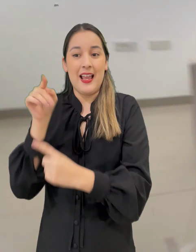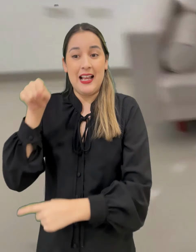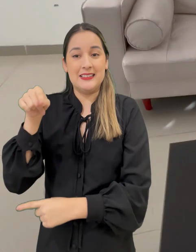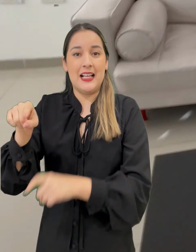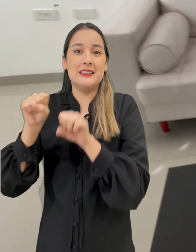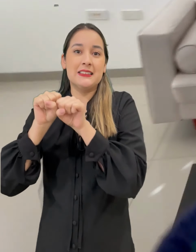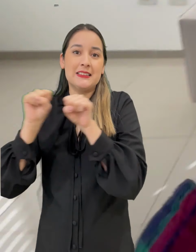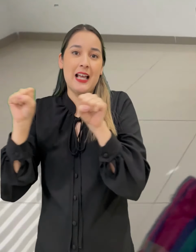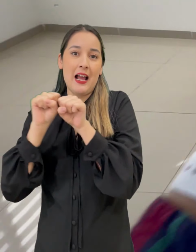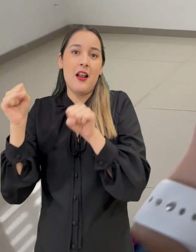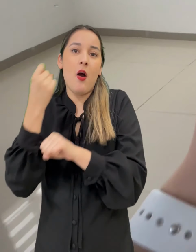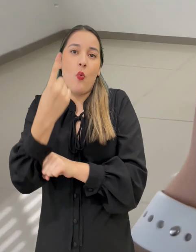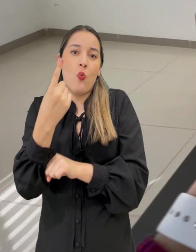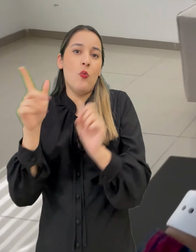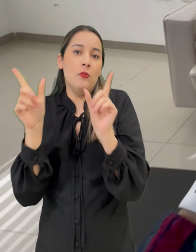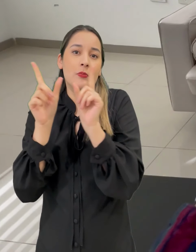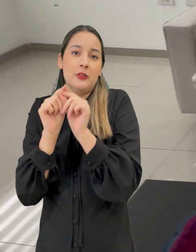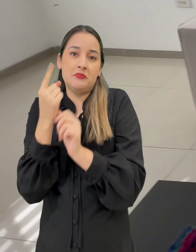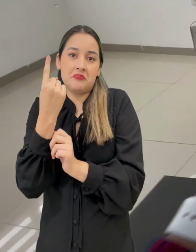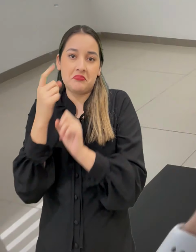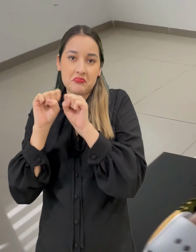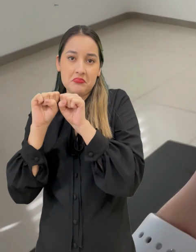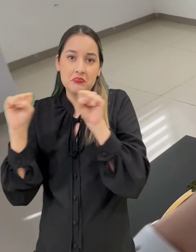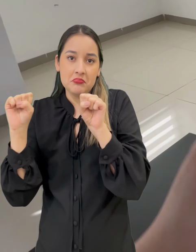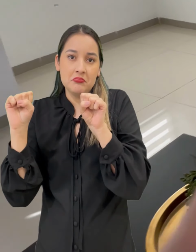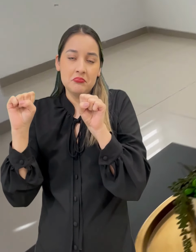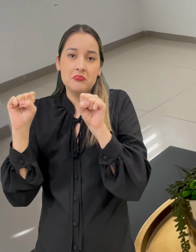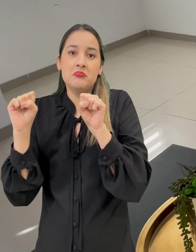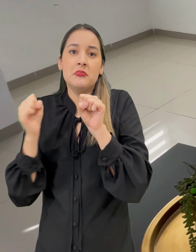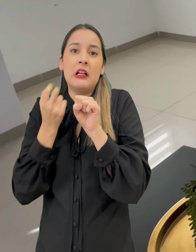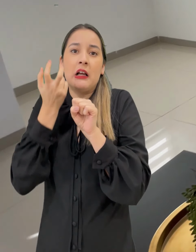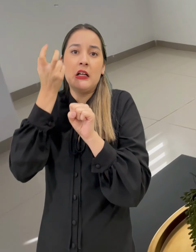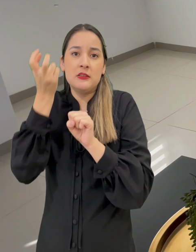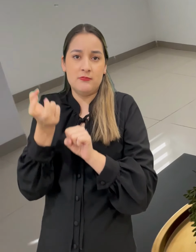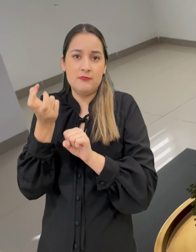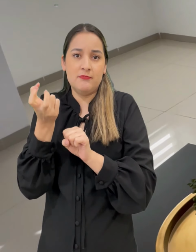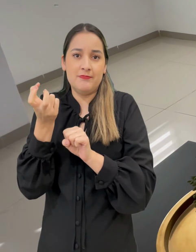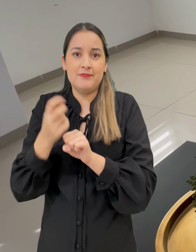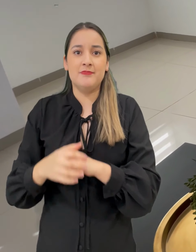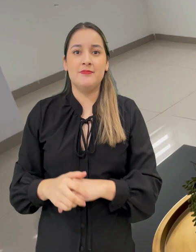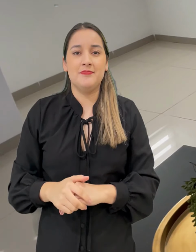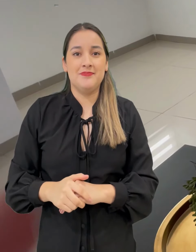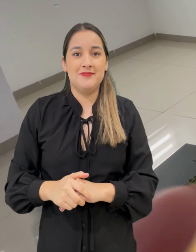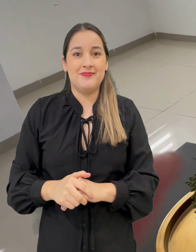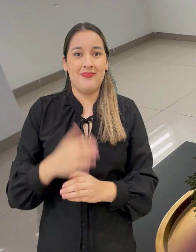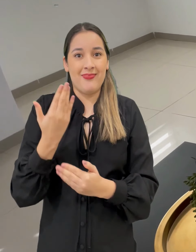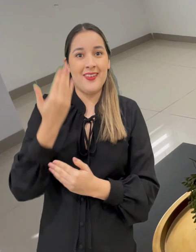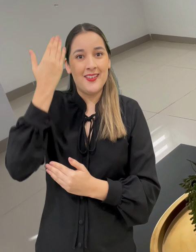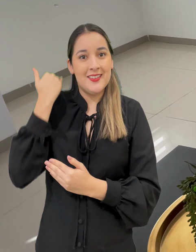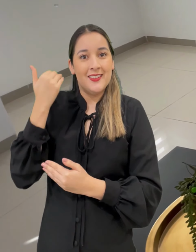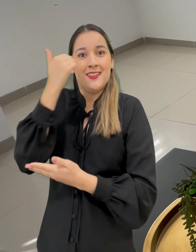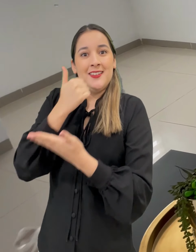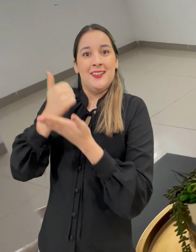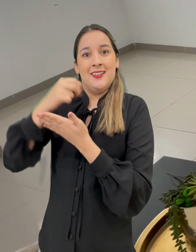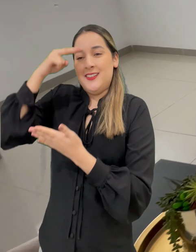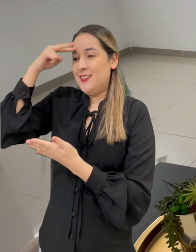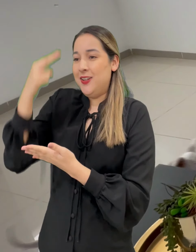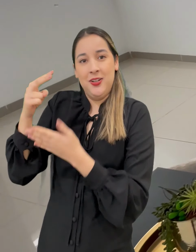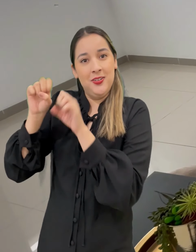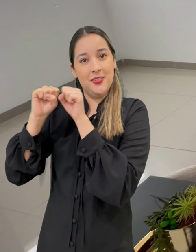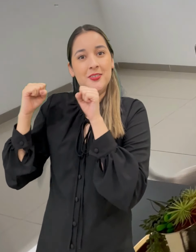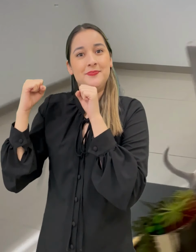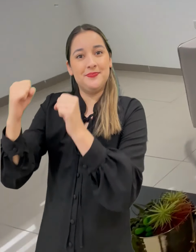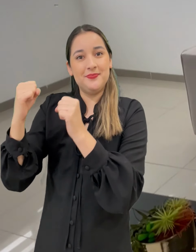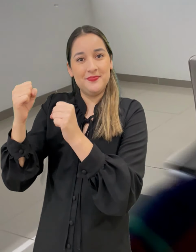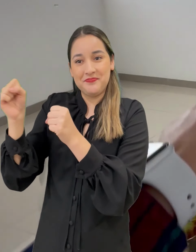bueno este sillón porque solamente un sillón un sofá prácticamente llenaba el espacio